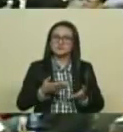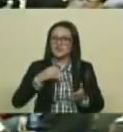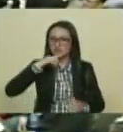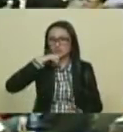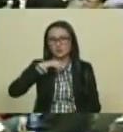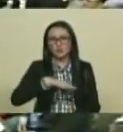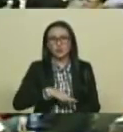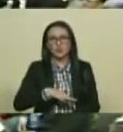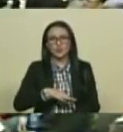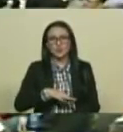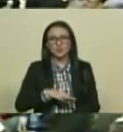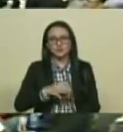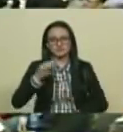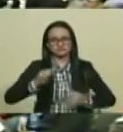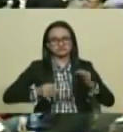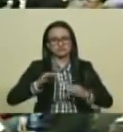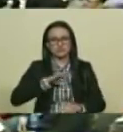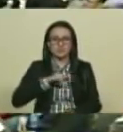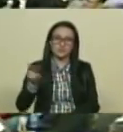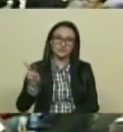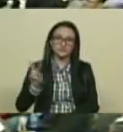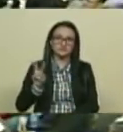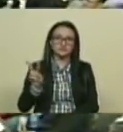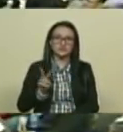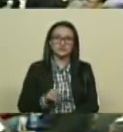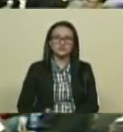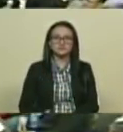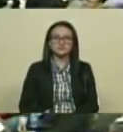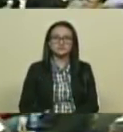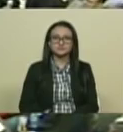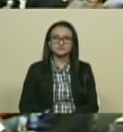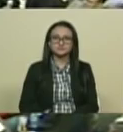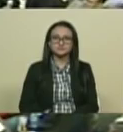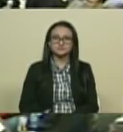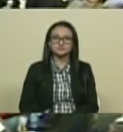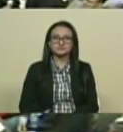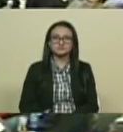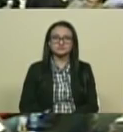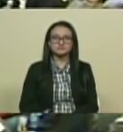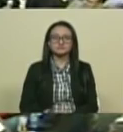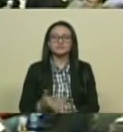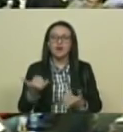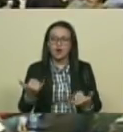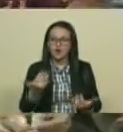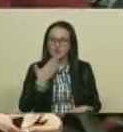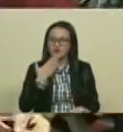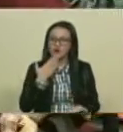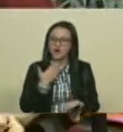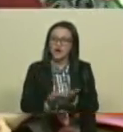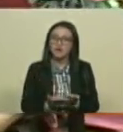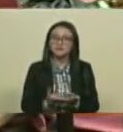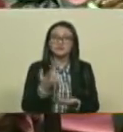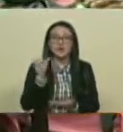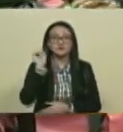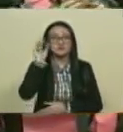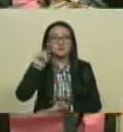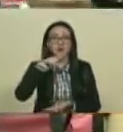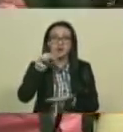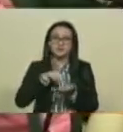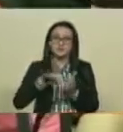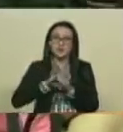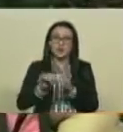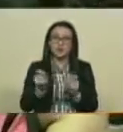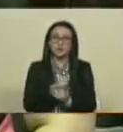historia judicial venezolana. Por ello debo dar de entrada las gracias a esta Asamblea Nacional Constituyente porque